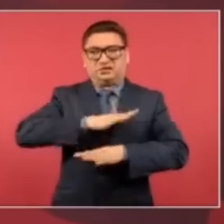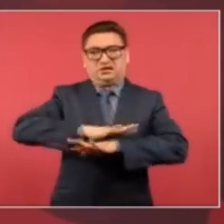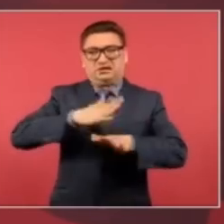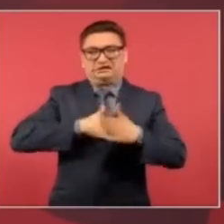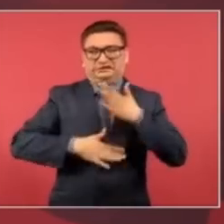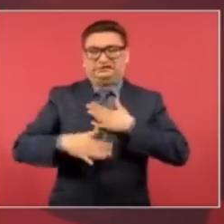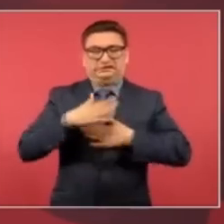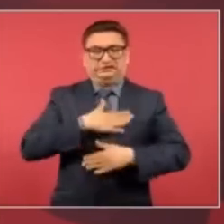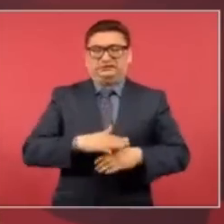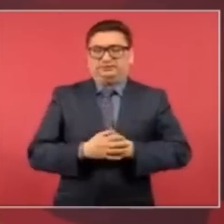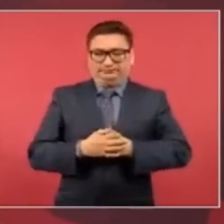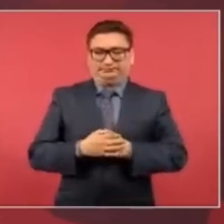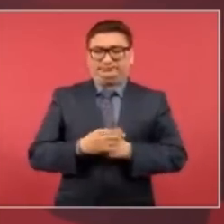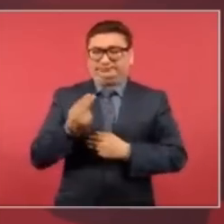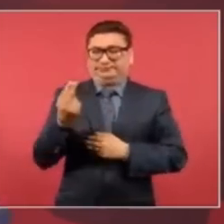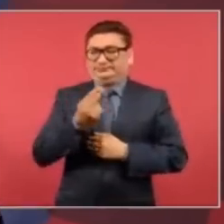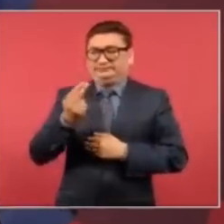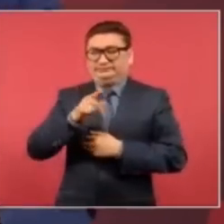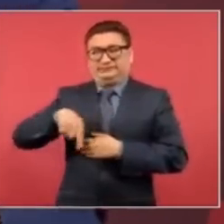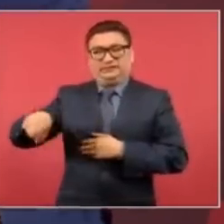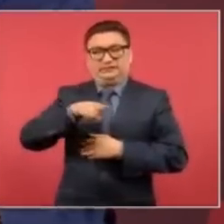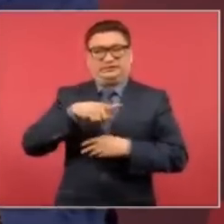cansados y que necesitaban